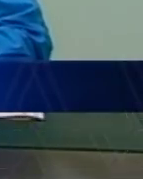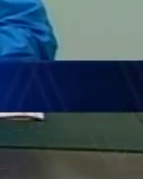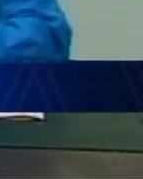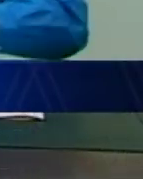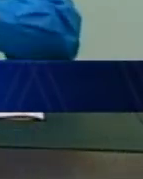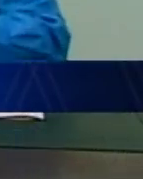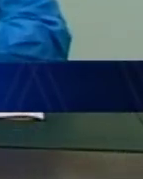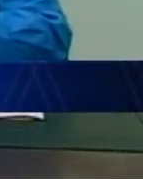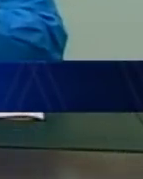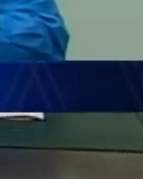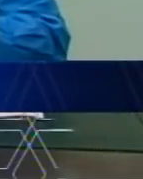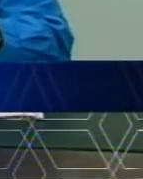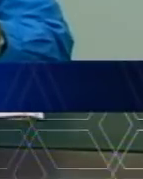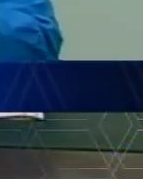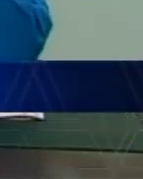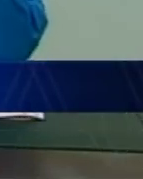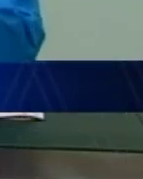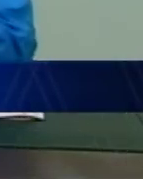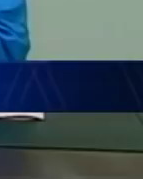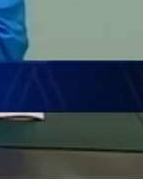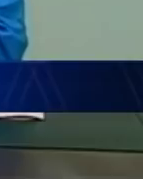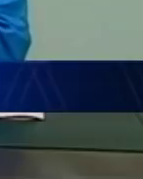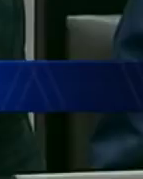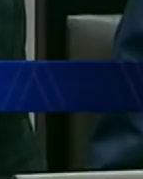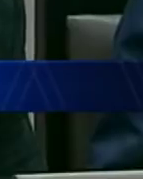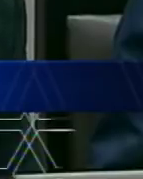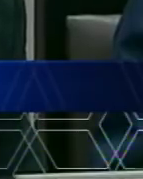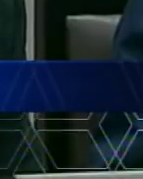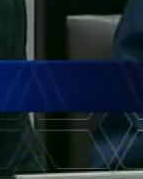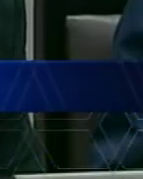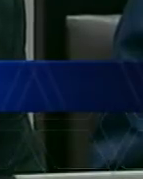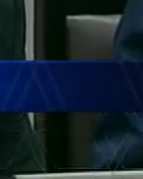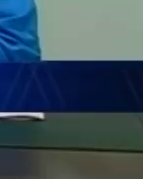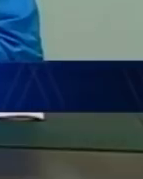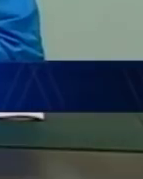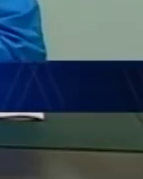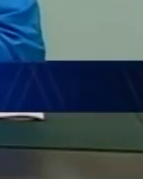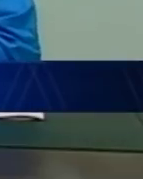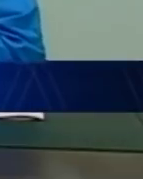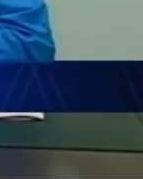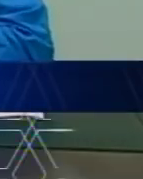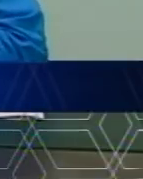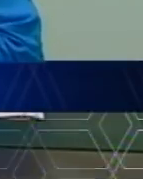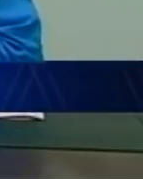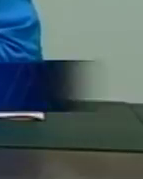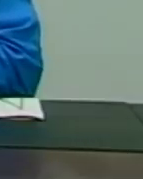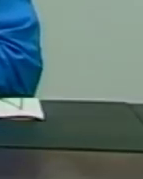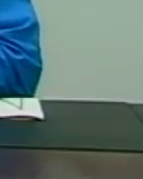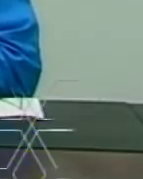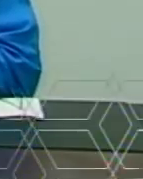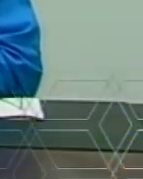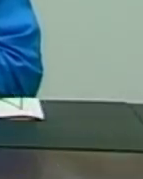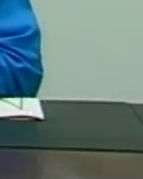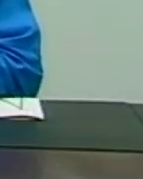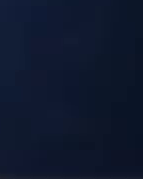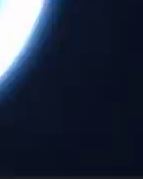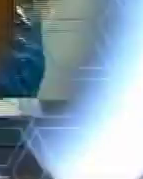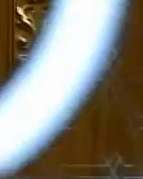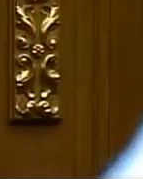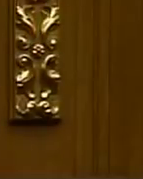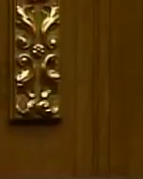Aseguró tener pruebas. Presidente Nicolás Maduro acusó al gobierno de Estados Unidos de intentar sabotear el diálogo.